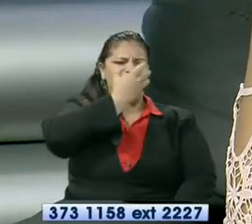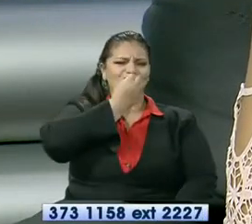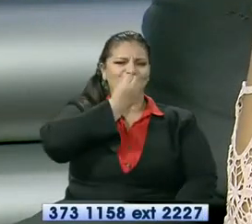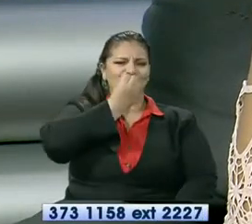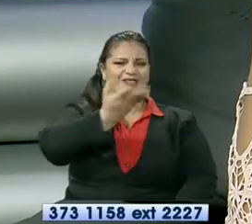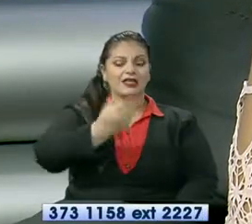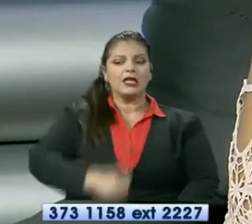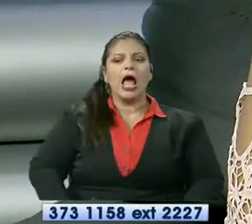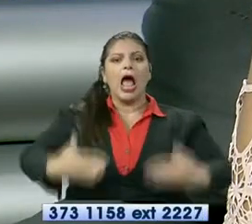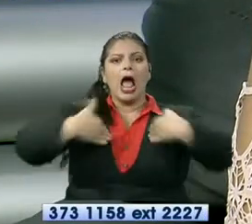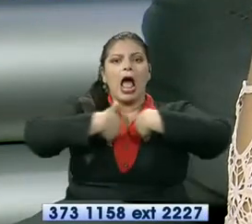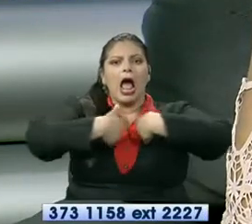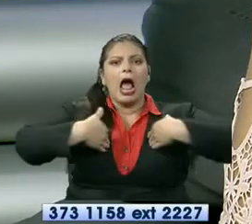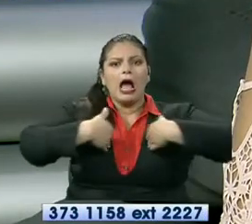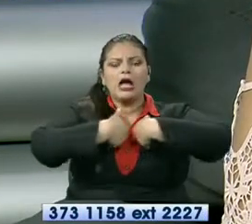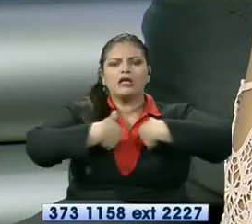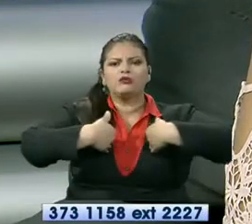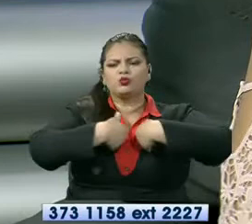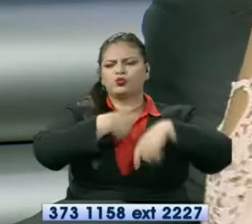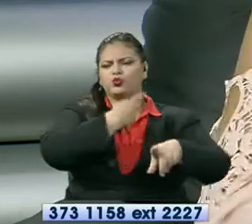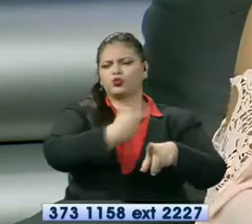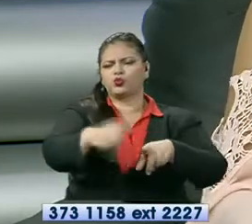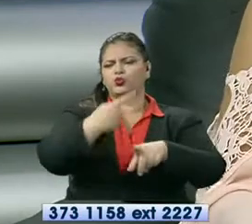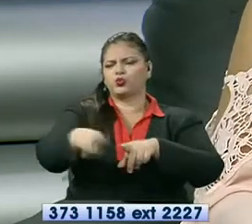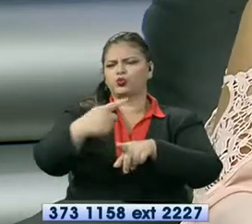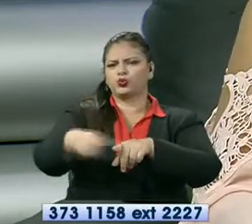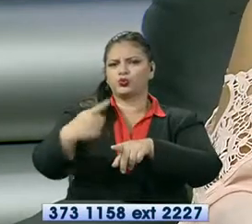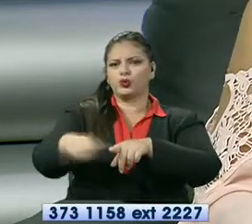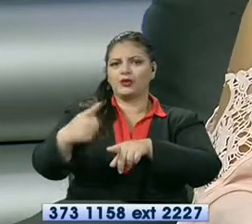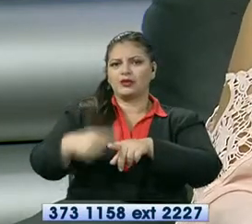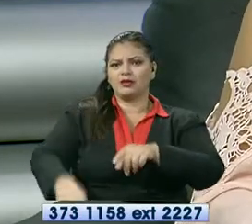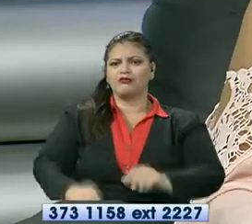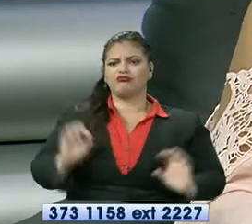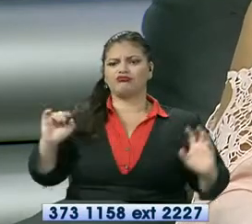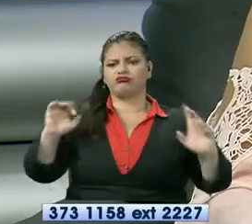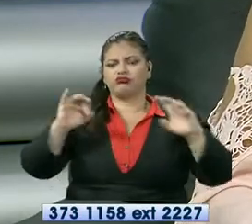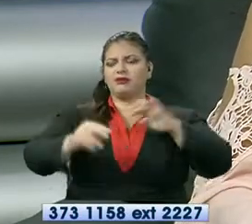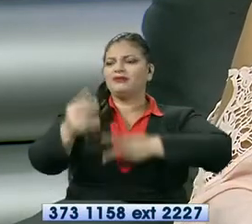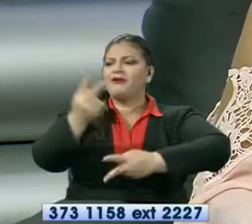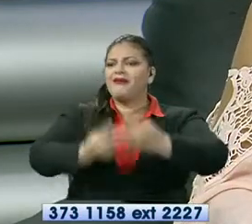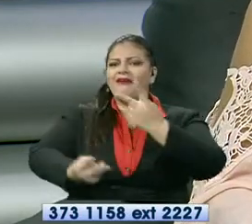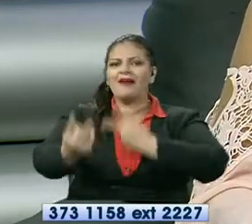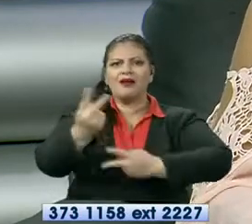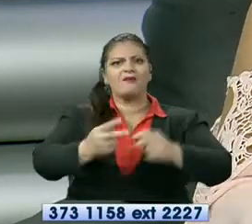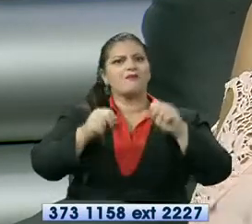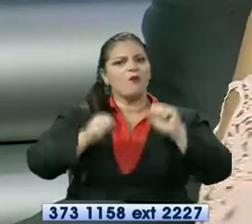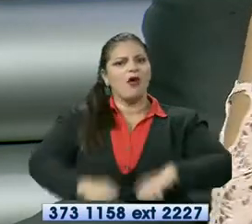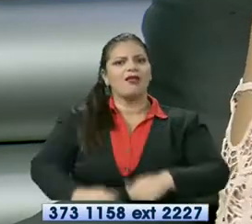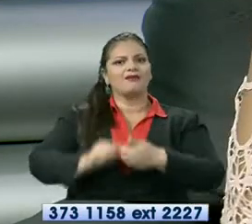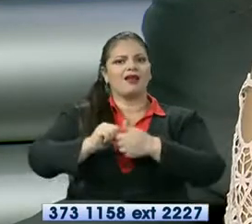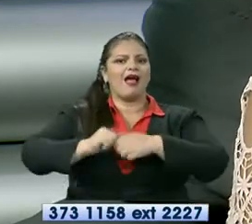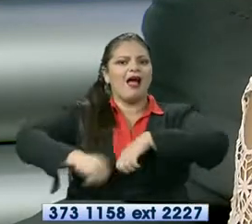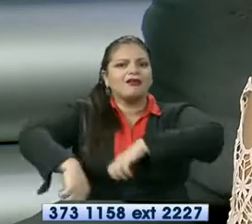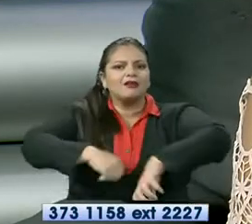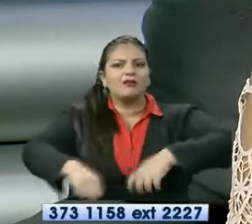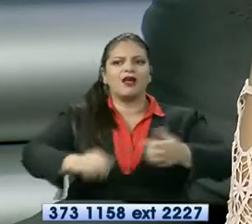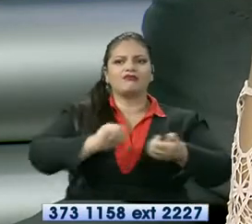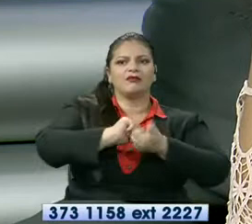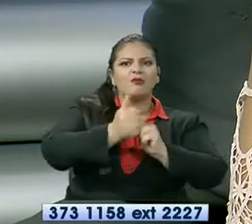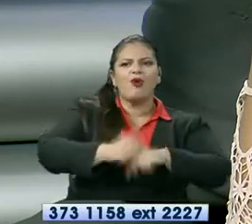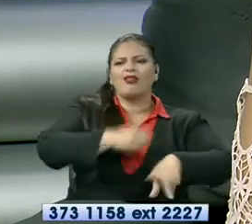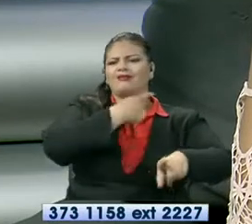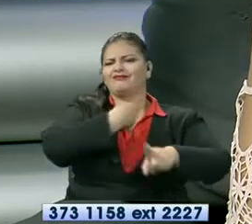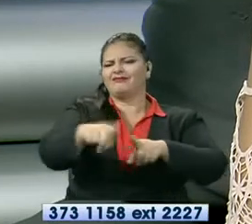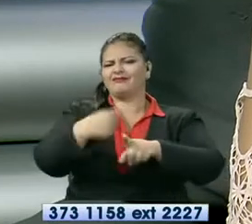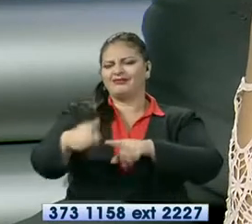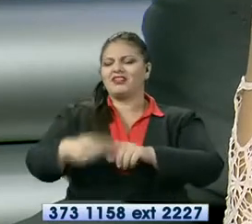mayores atractivos turísticos. Además, la isla ofrece una diversidad de actividades que usted puede realizar en compañía